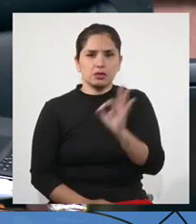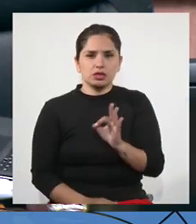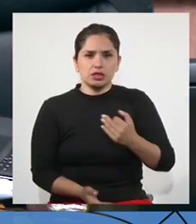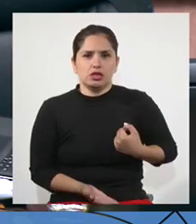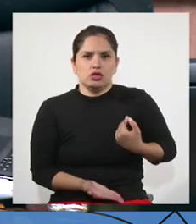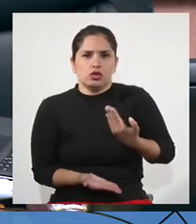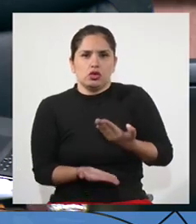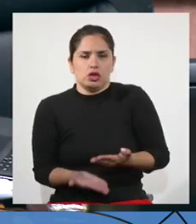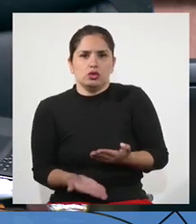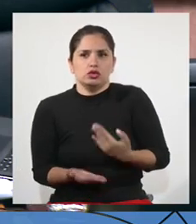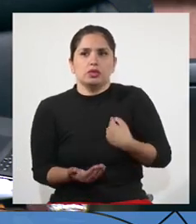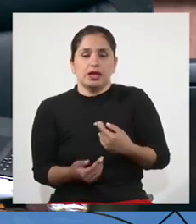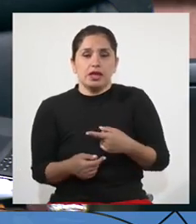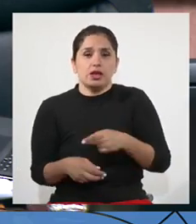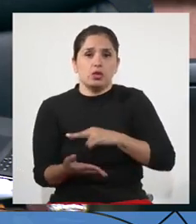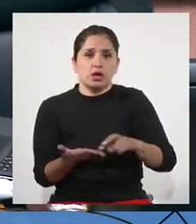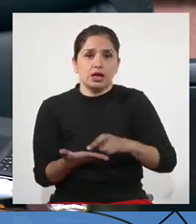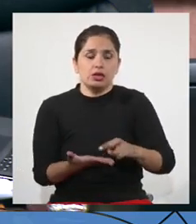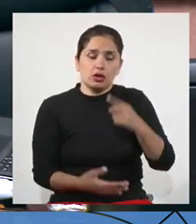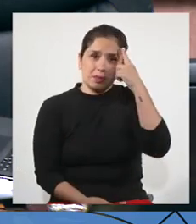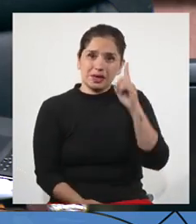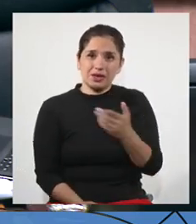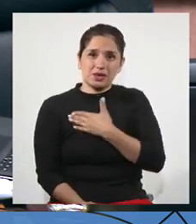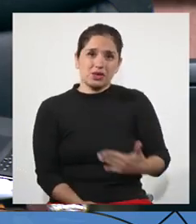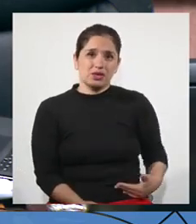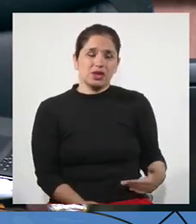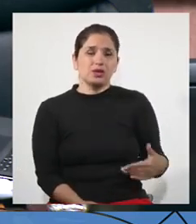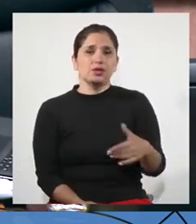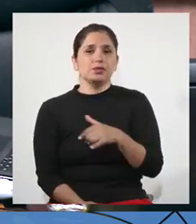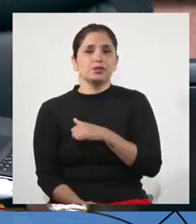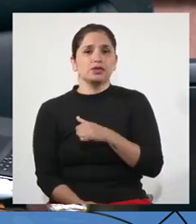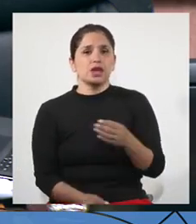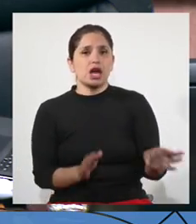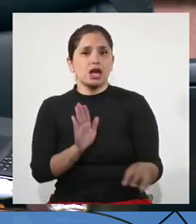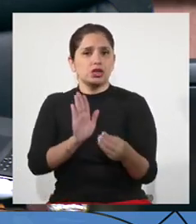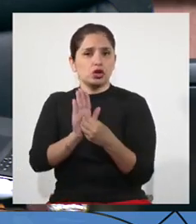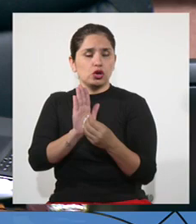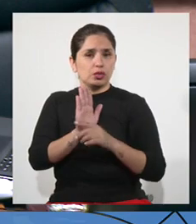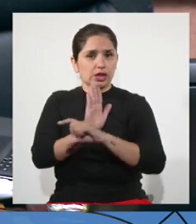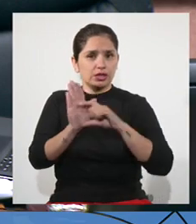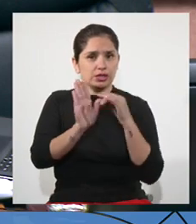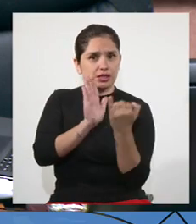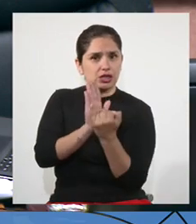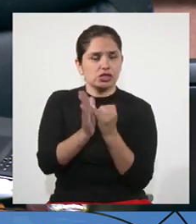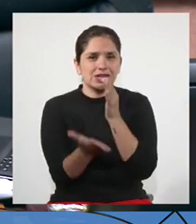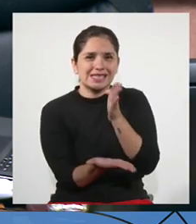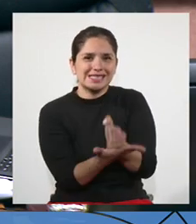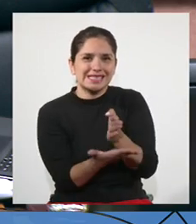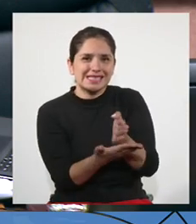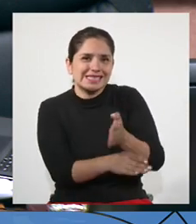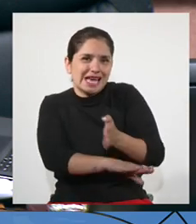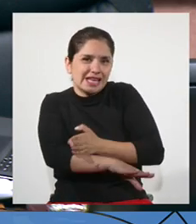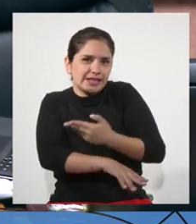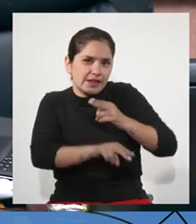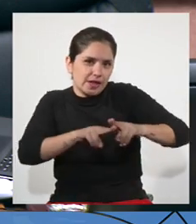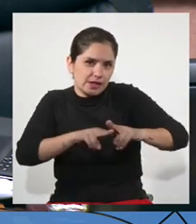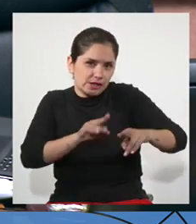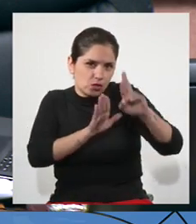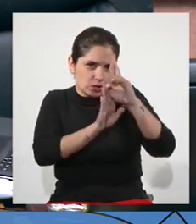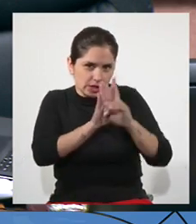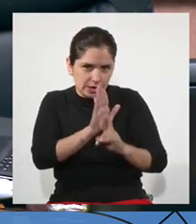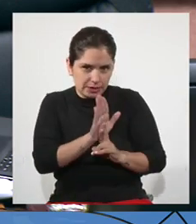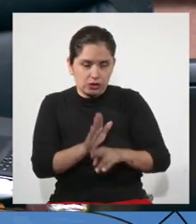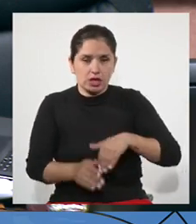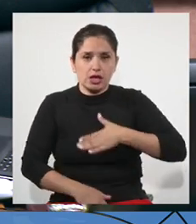crédito de enlace. Sin embargo, el Ejecutivo le ha incorporado a esta indicación la exigencia de que ellos van a elaborar un reglamento.